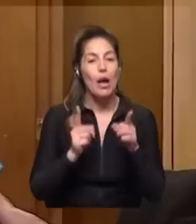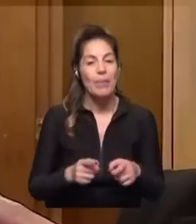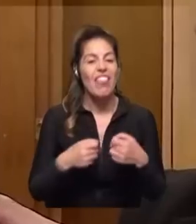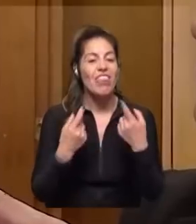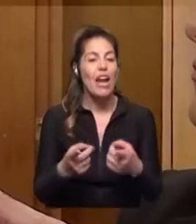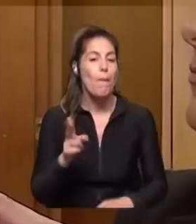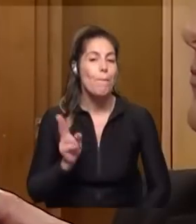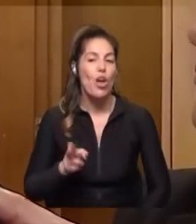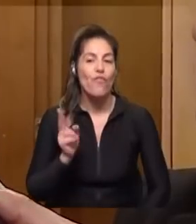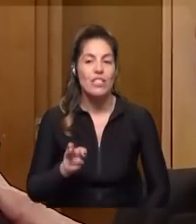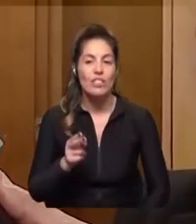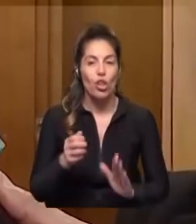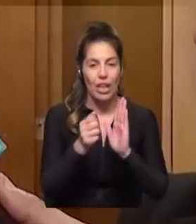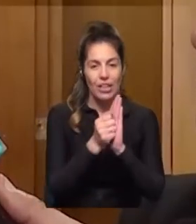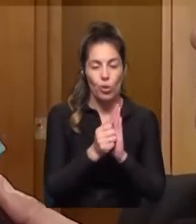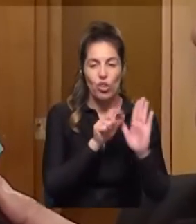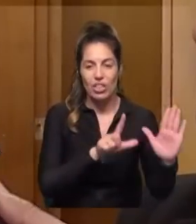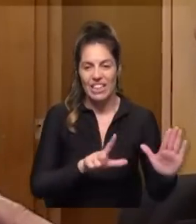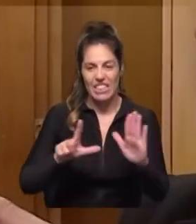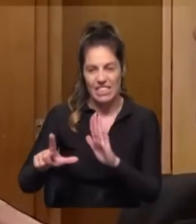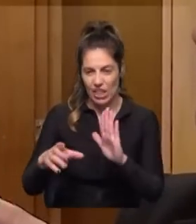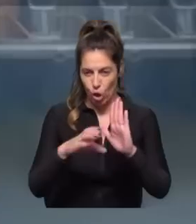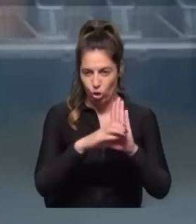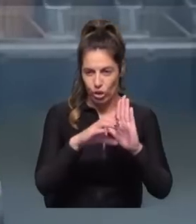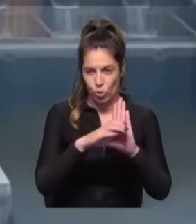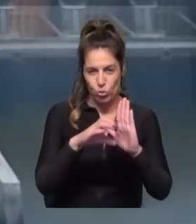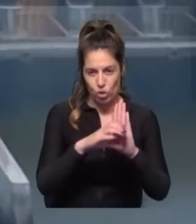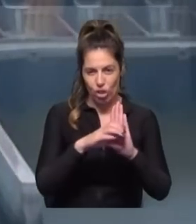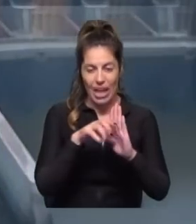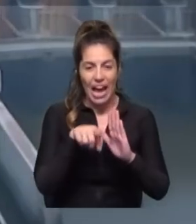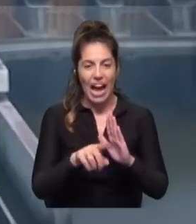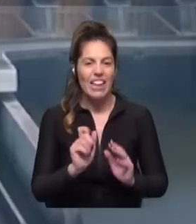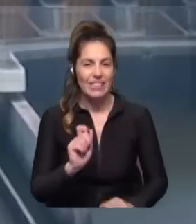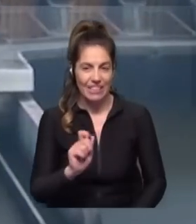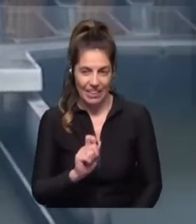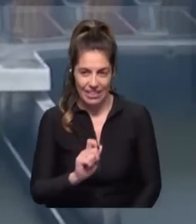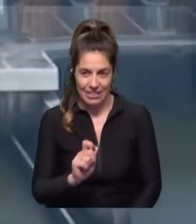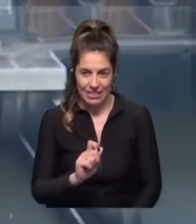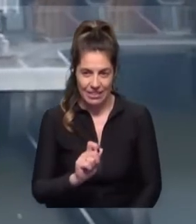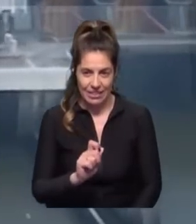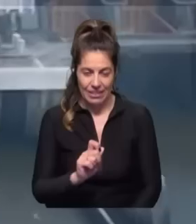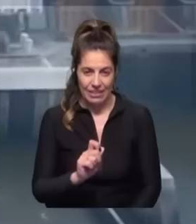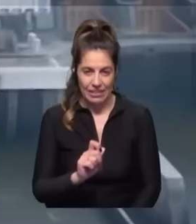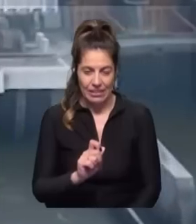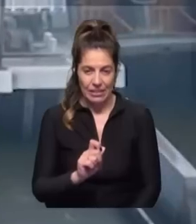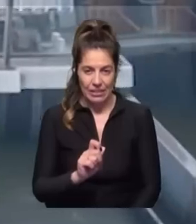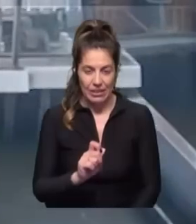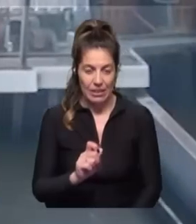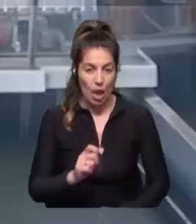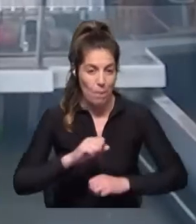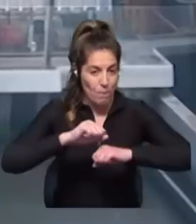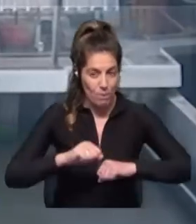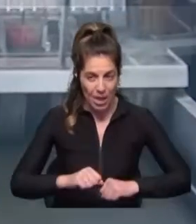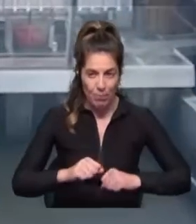que establece el artículo 77 de la Constitución aquellos que Son miembros